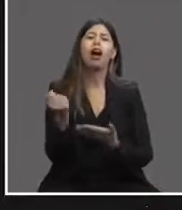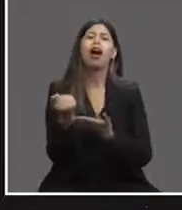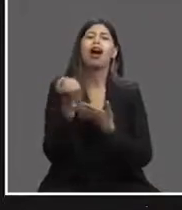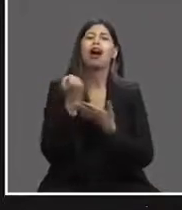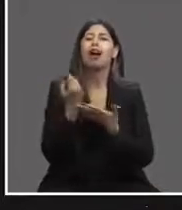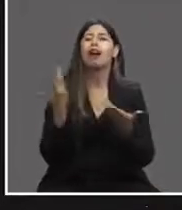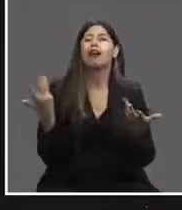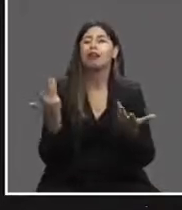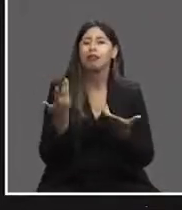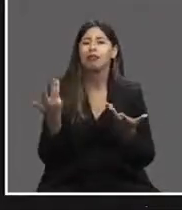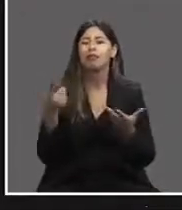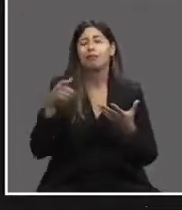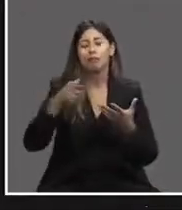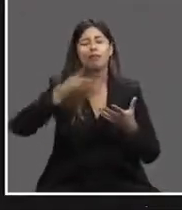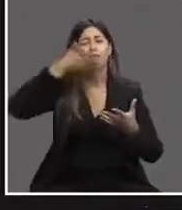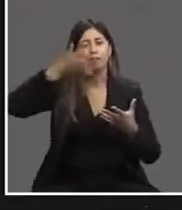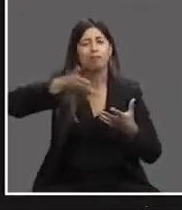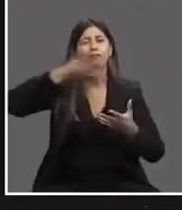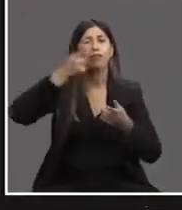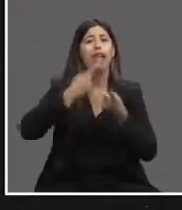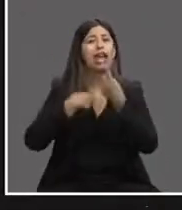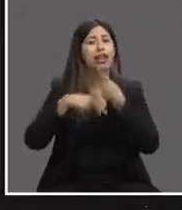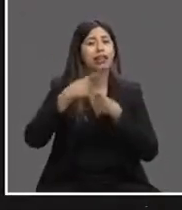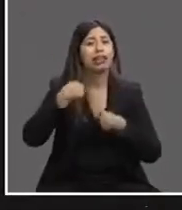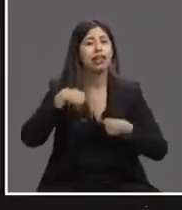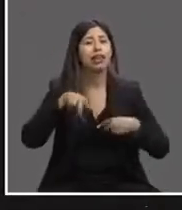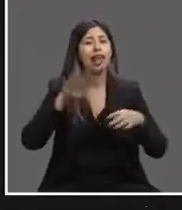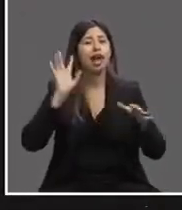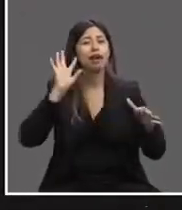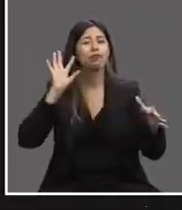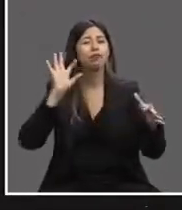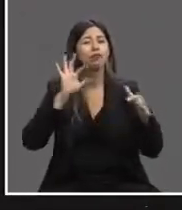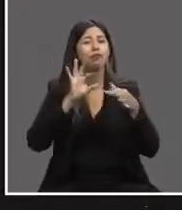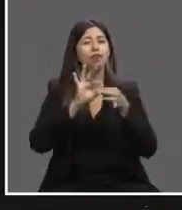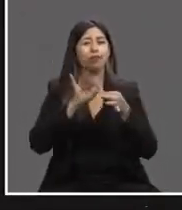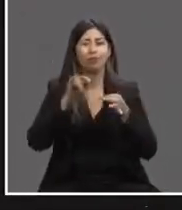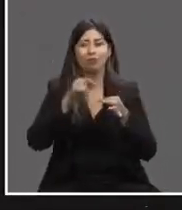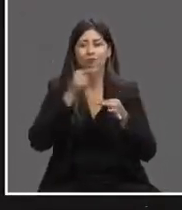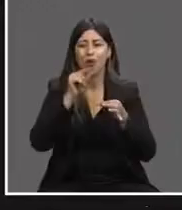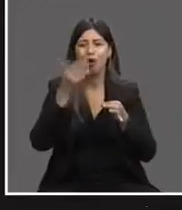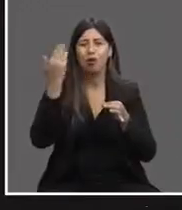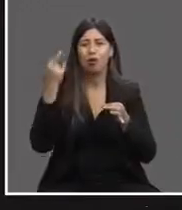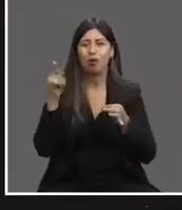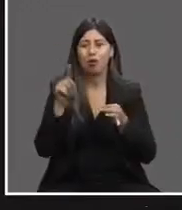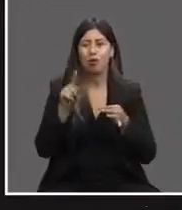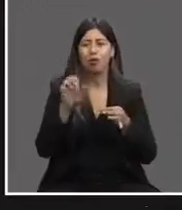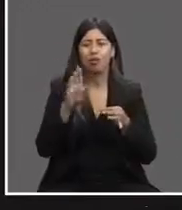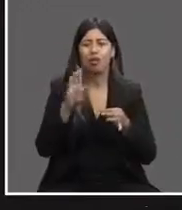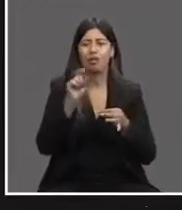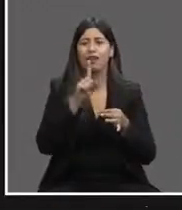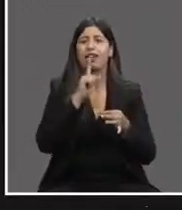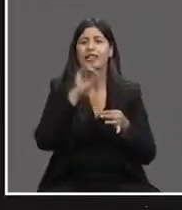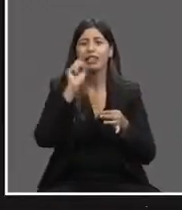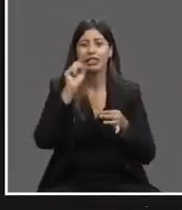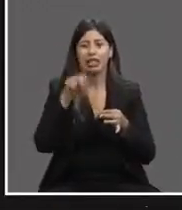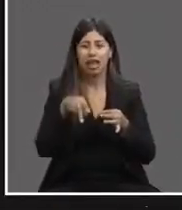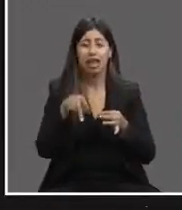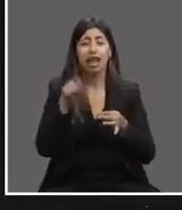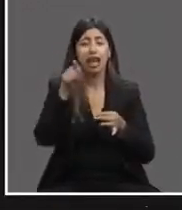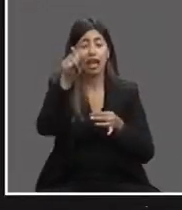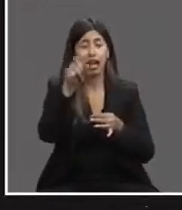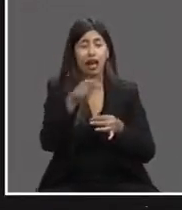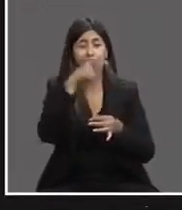una charla muy, muy interesante que también se conecta con lo que acaba de presentarnos Sebastián. Él es